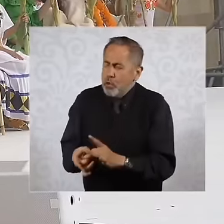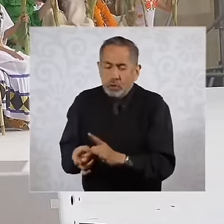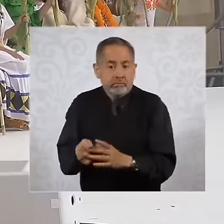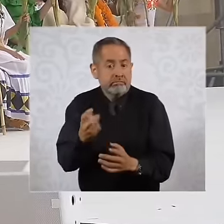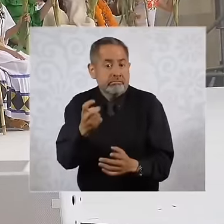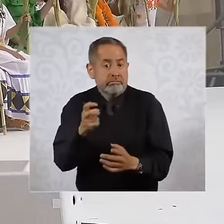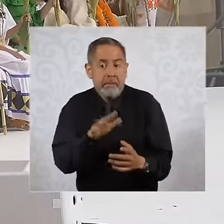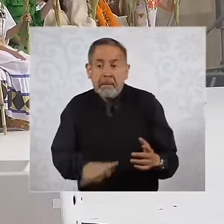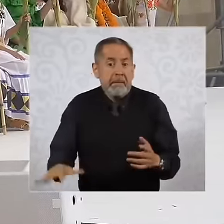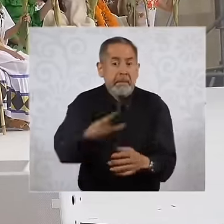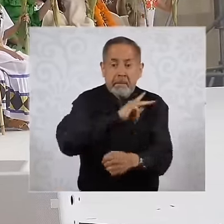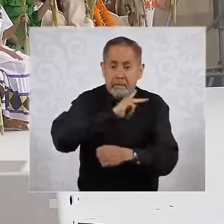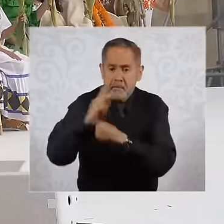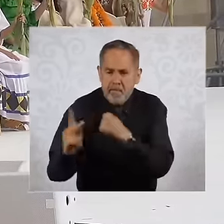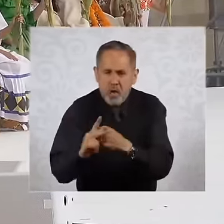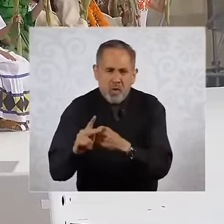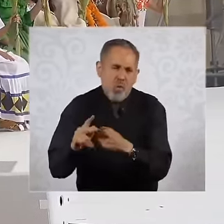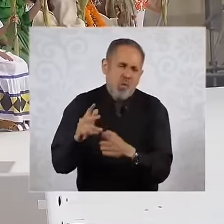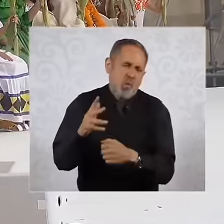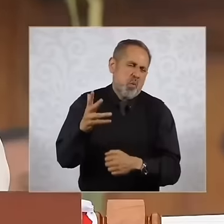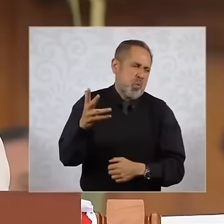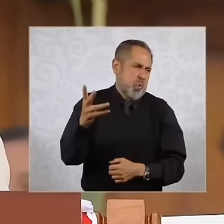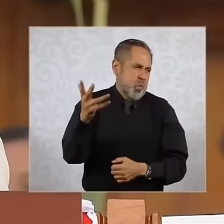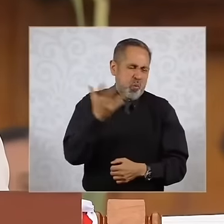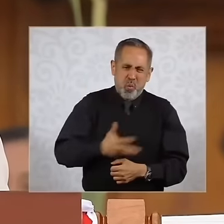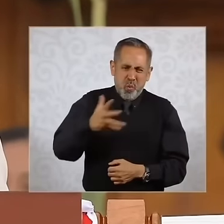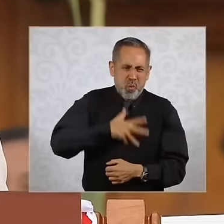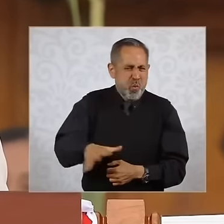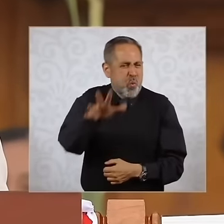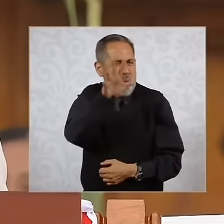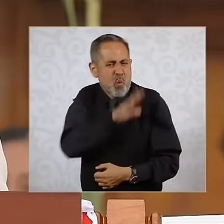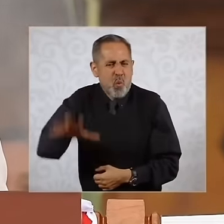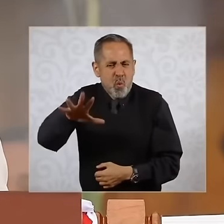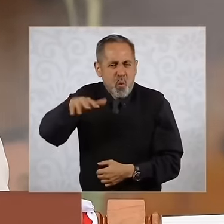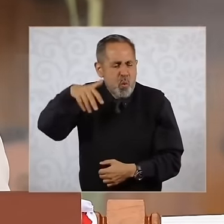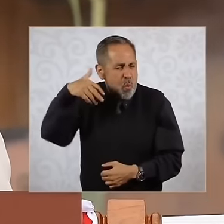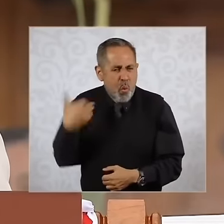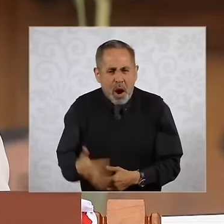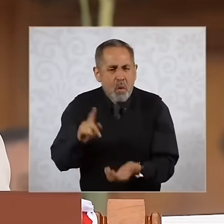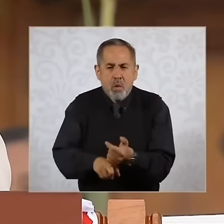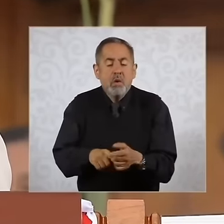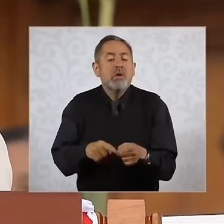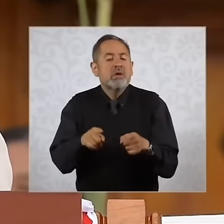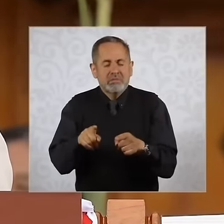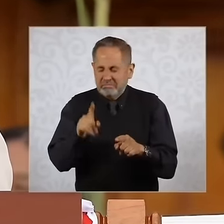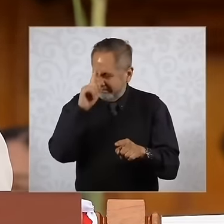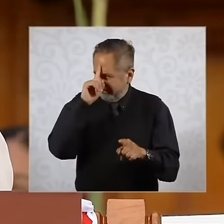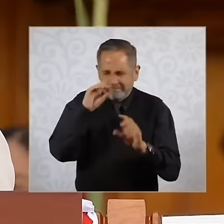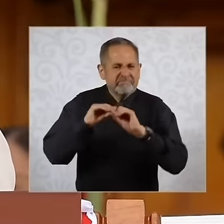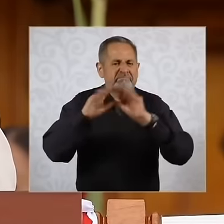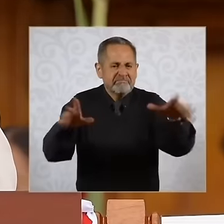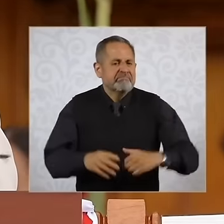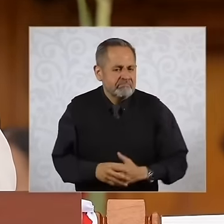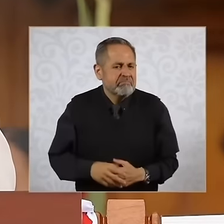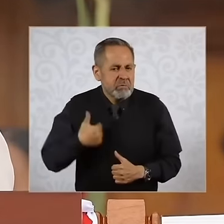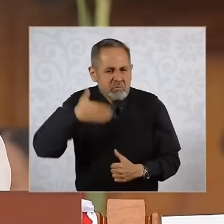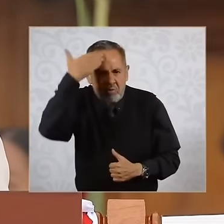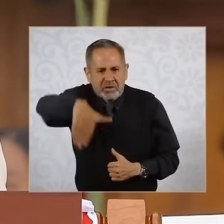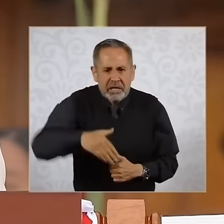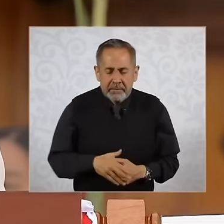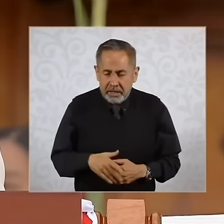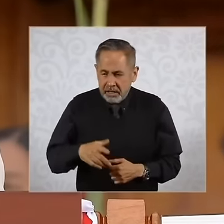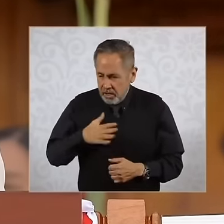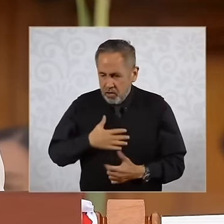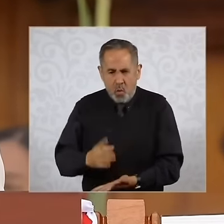pueblo son grandiosos. Y tengo claro que somos la única opción